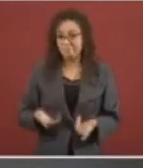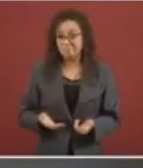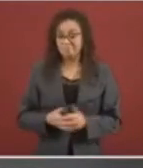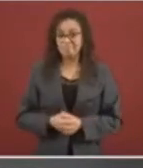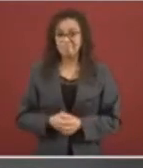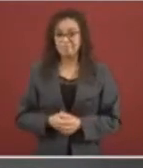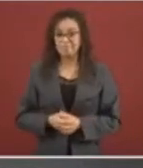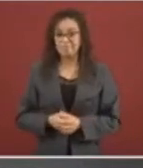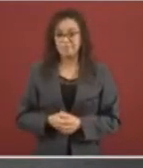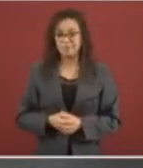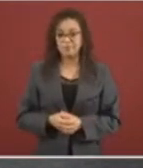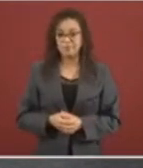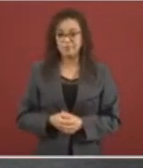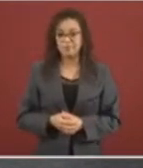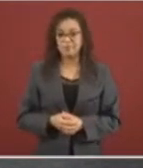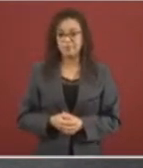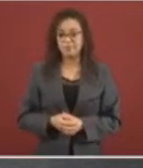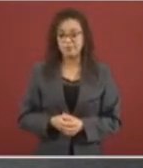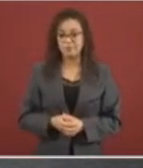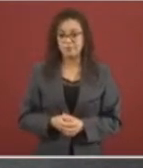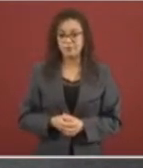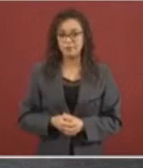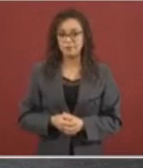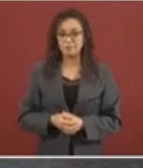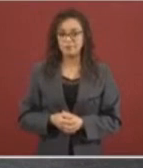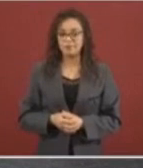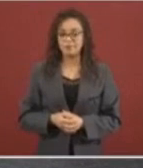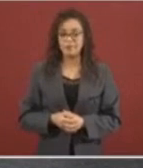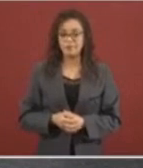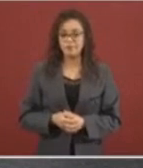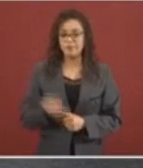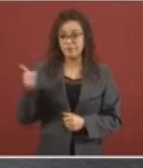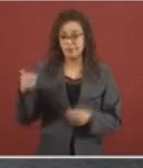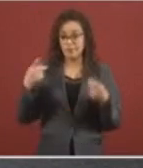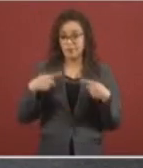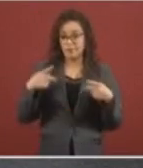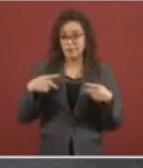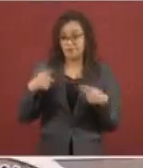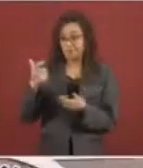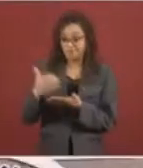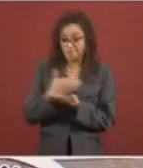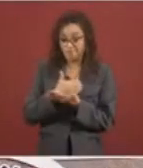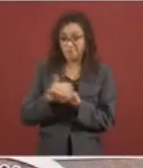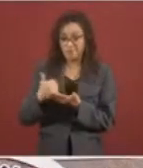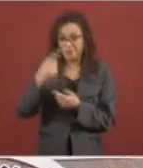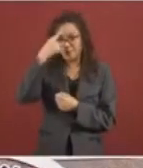Los que cobraban por hablar bien del gobierno,